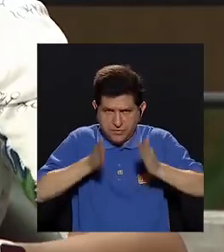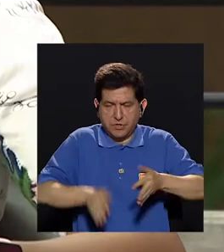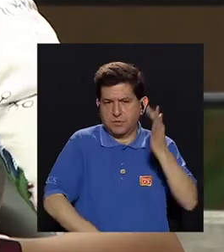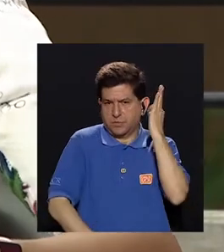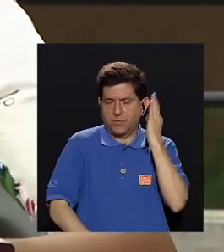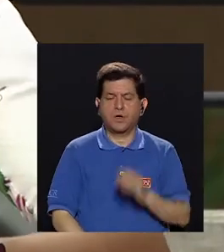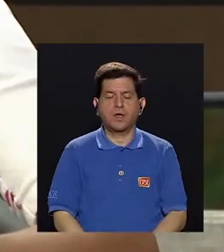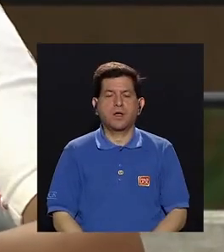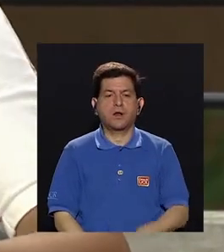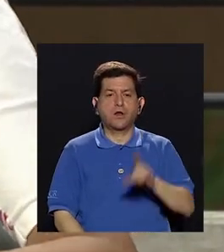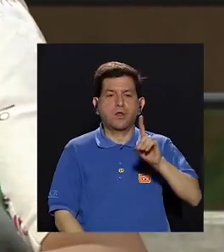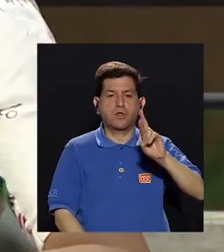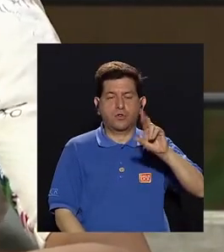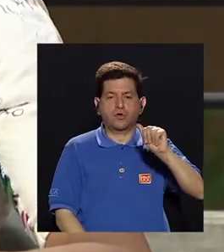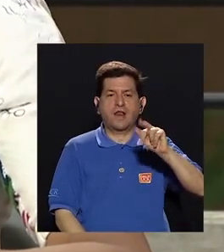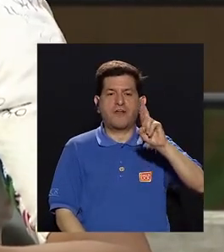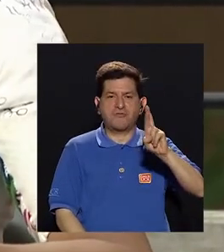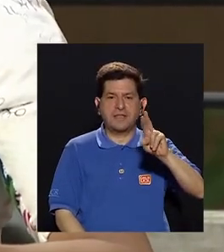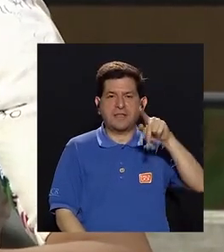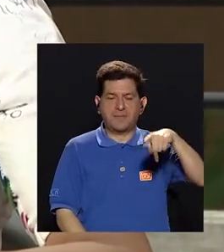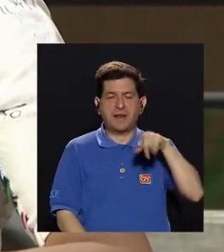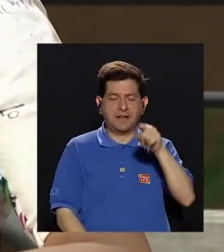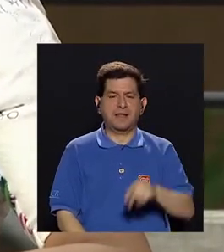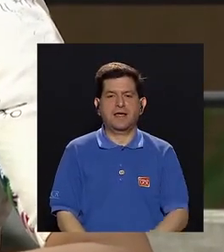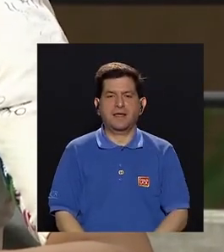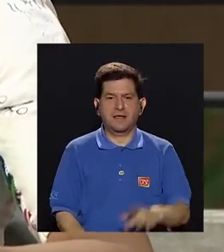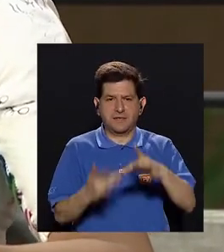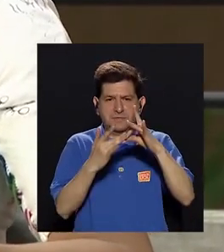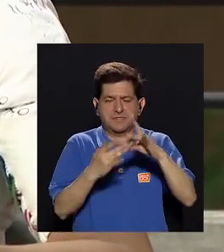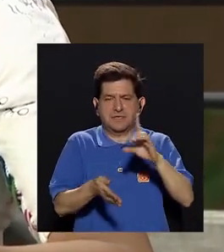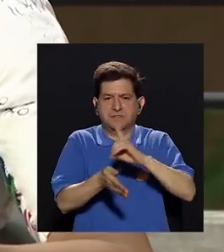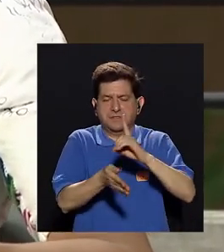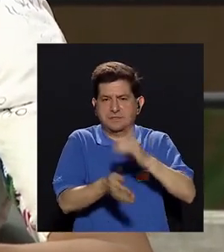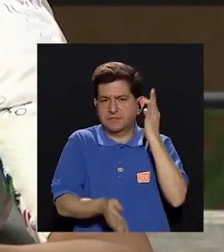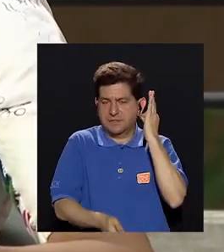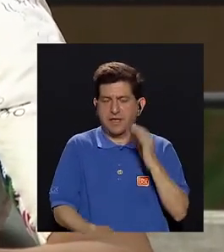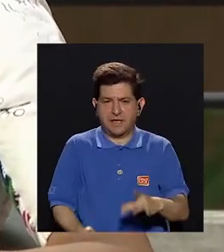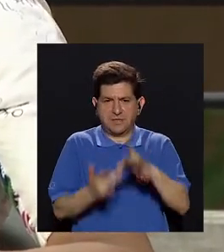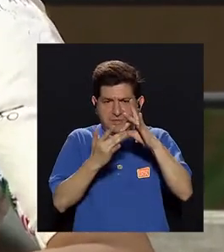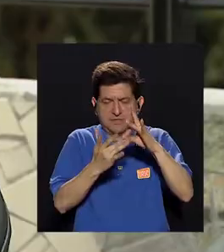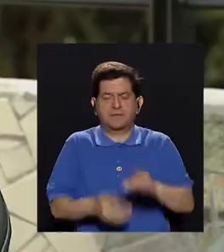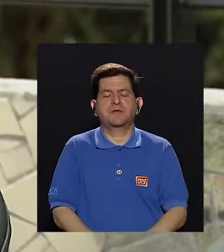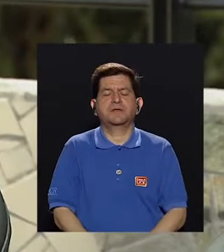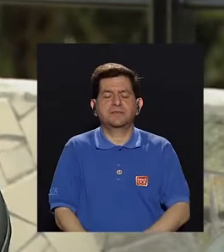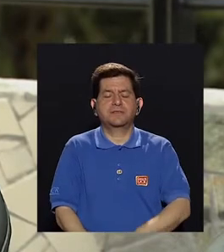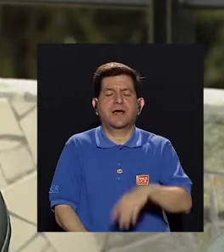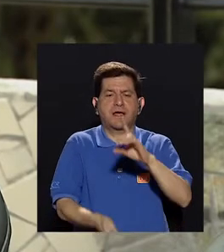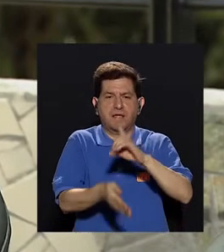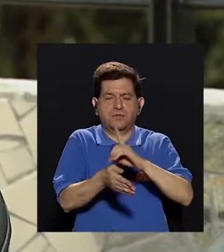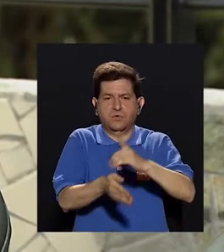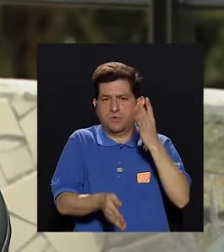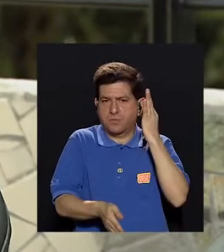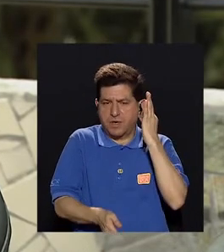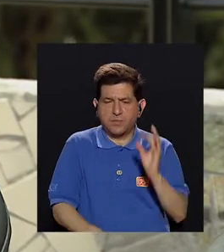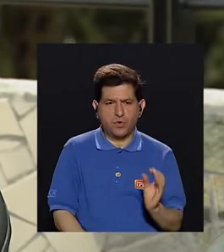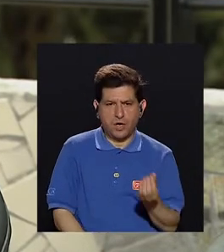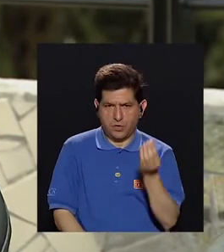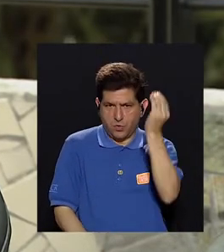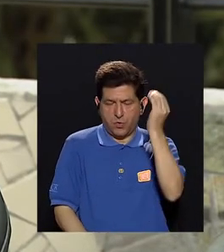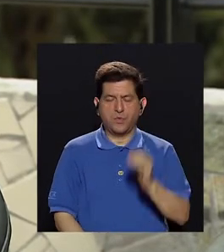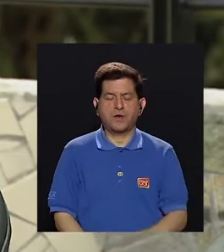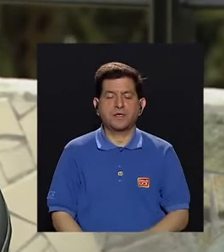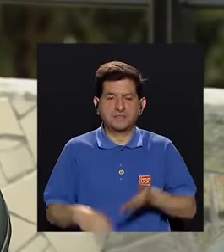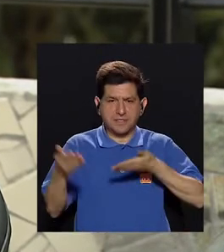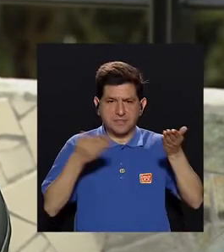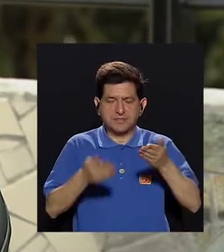nos acompaña la doctora Rita Peralta, ella es ginecóloga con énfasis en ginecología infanto-juvenil, labora en el servicio